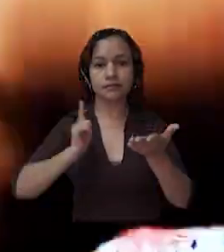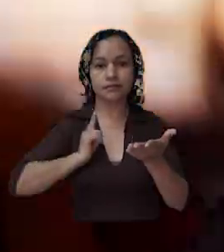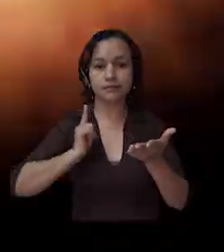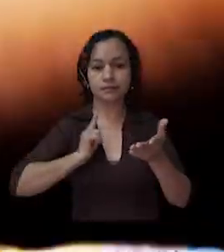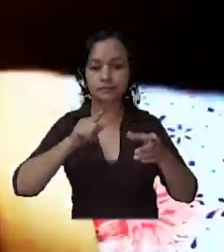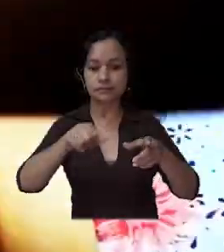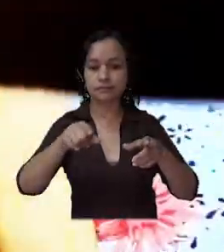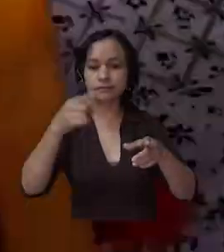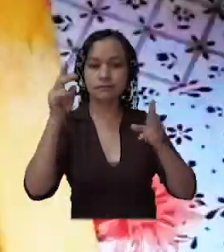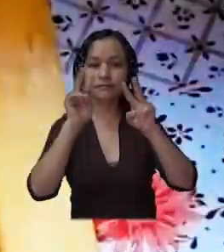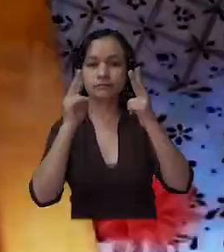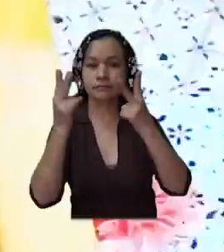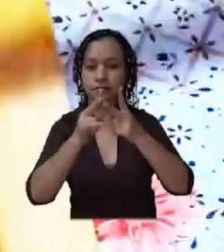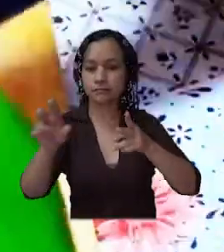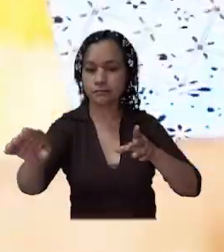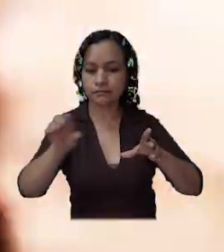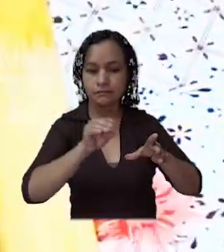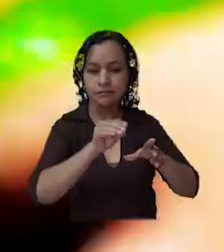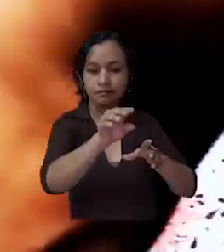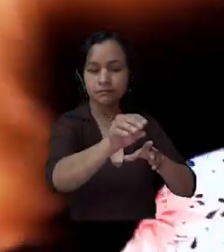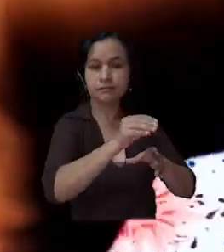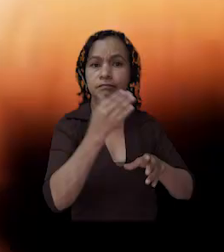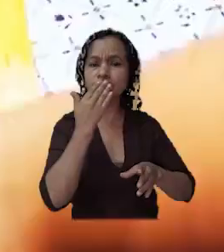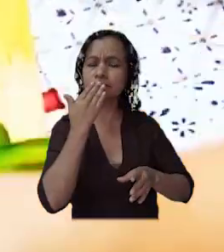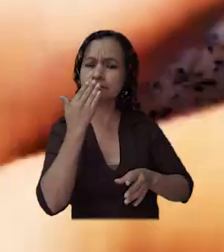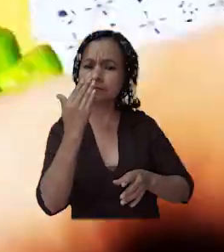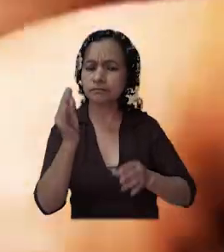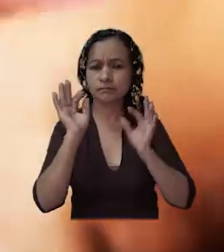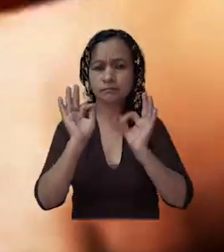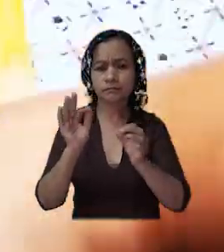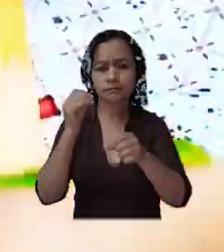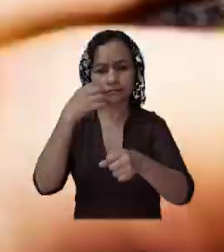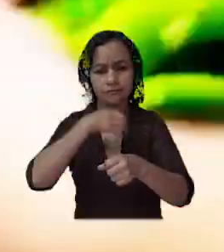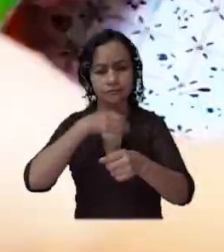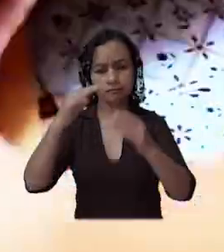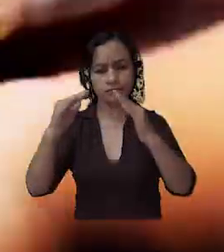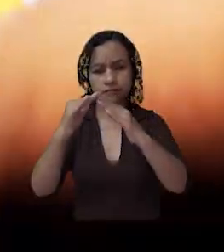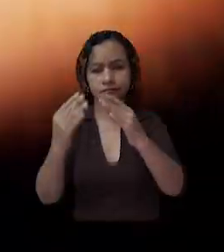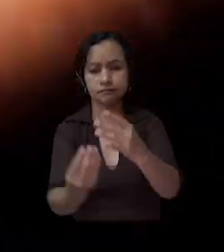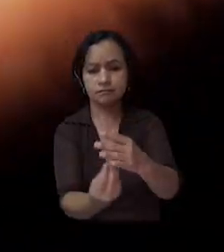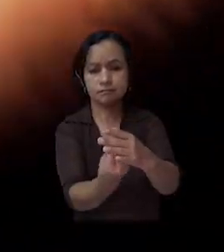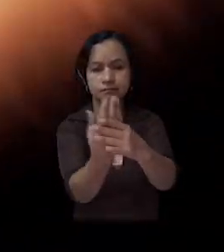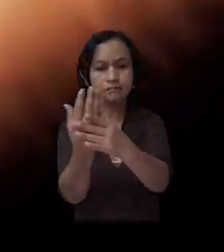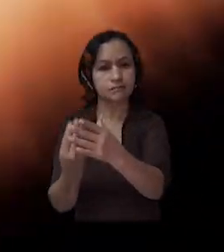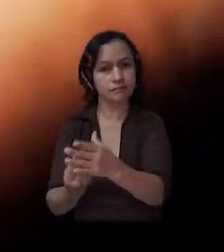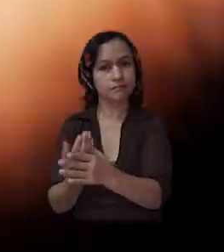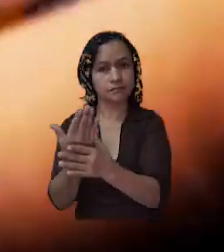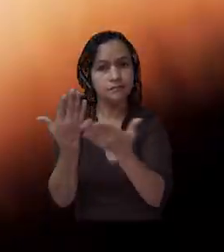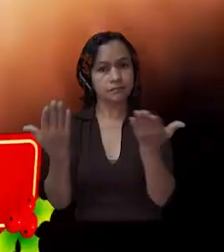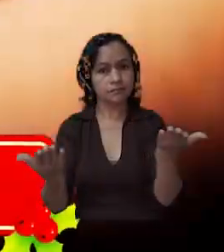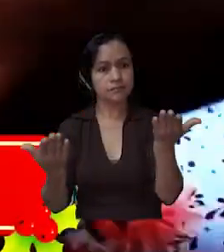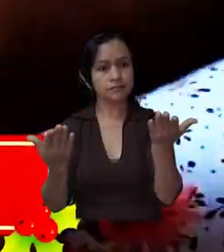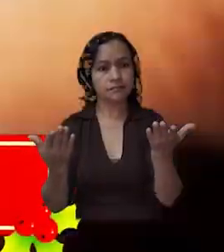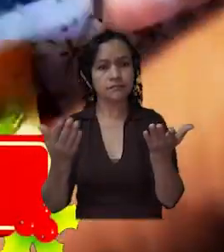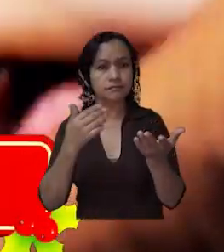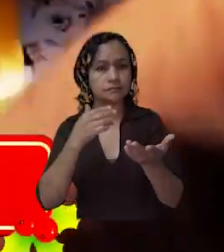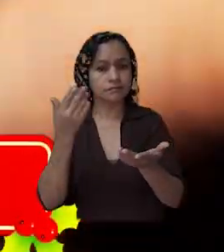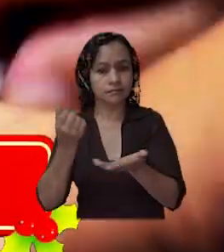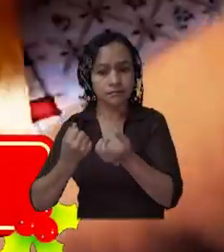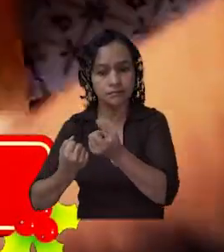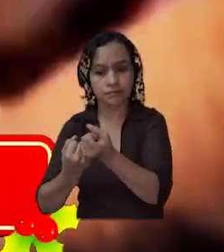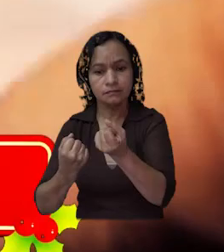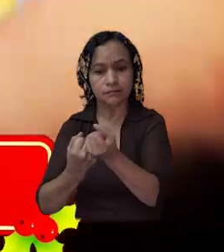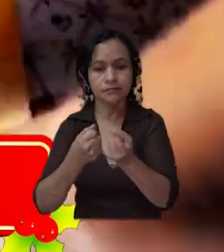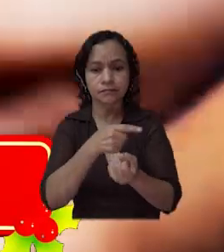productos de calidad, productos buenos que cultivamos en nuestras parcelas, y ese es también darle un